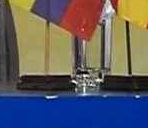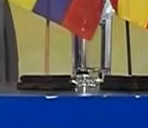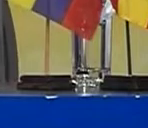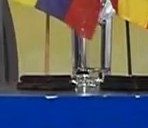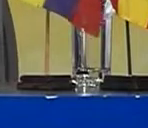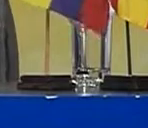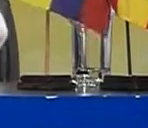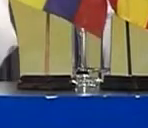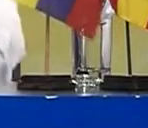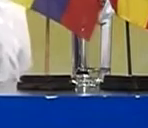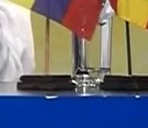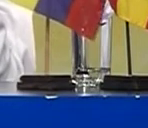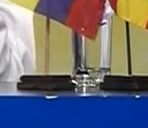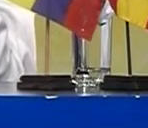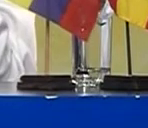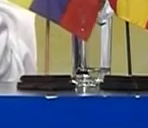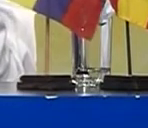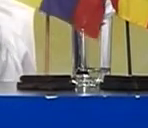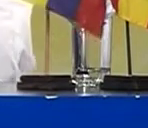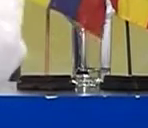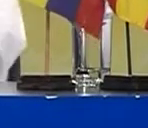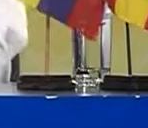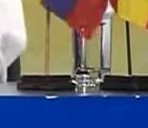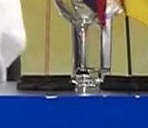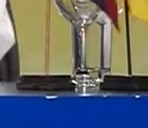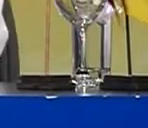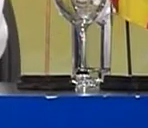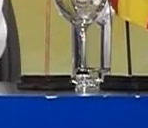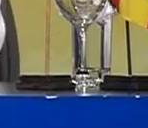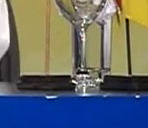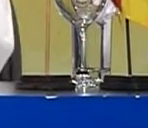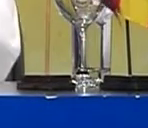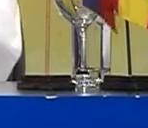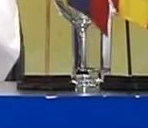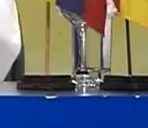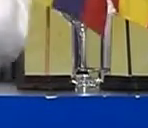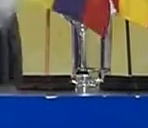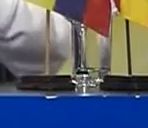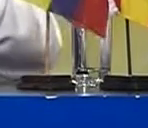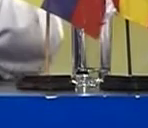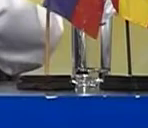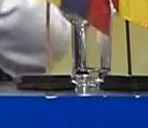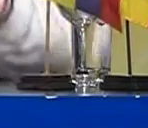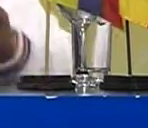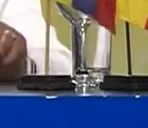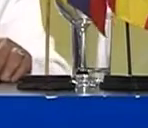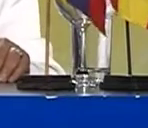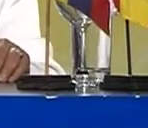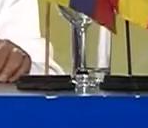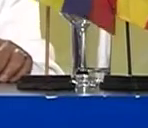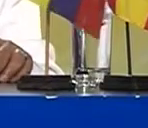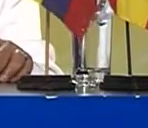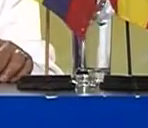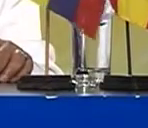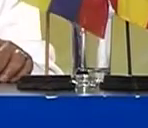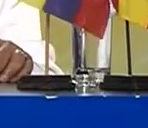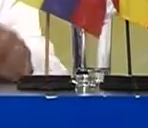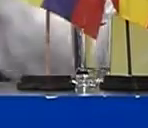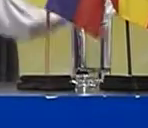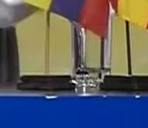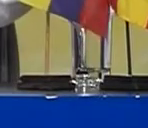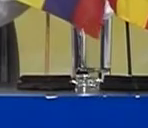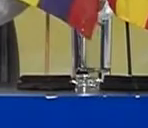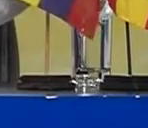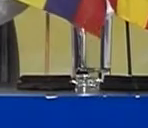Así el hombre y la mujer, el burro, la burra, el toro, la vaca, todo en pareja.